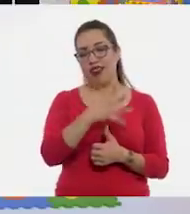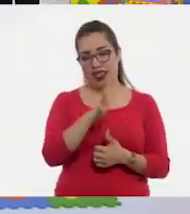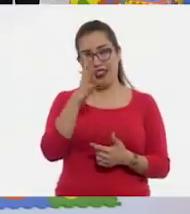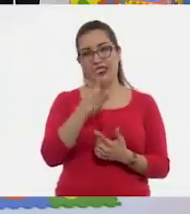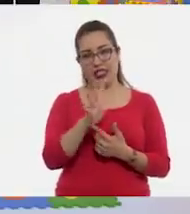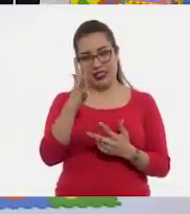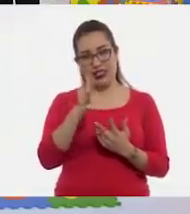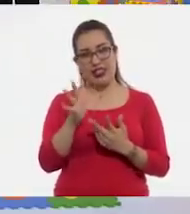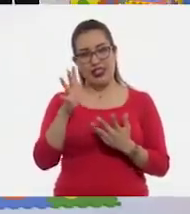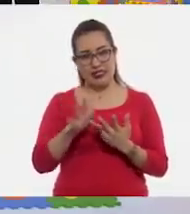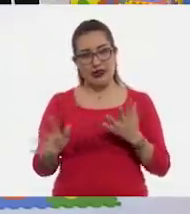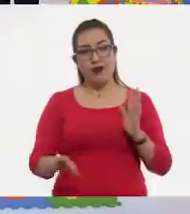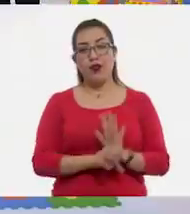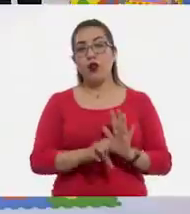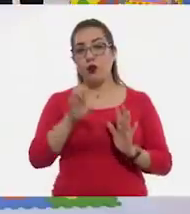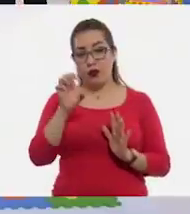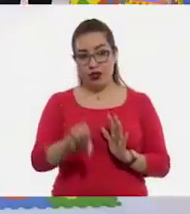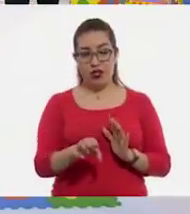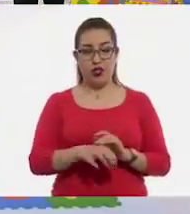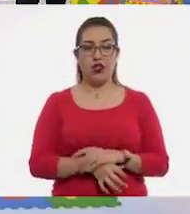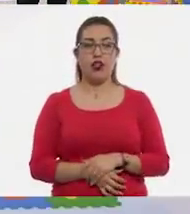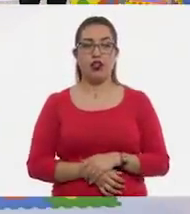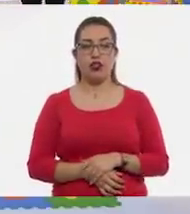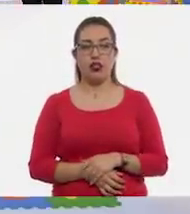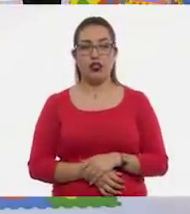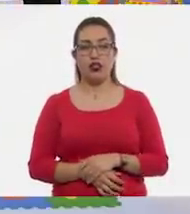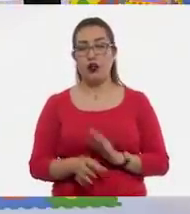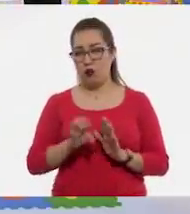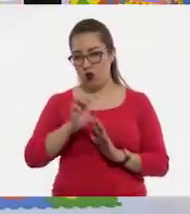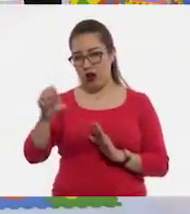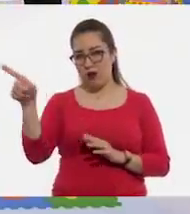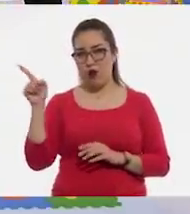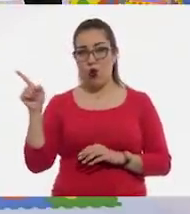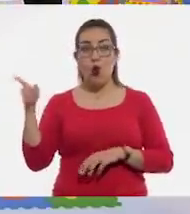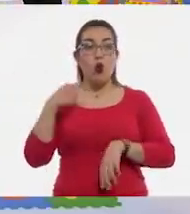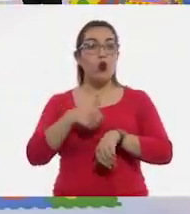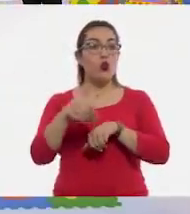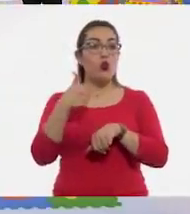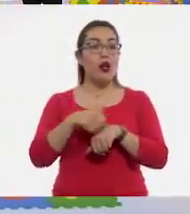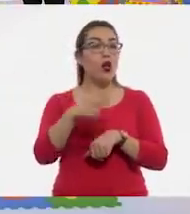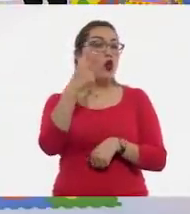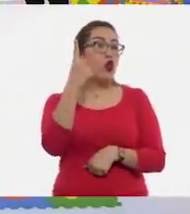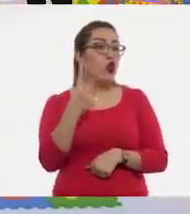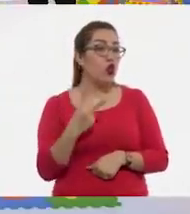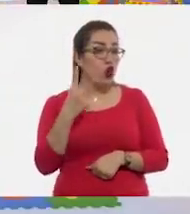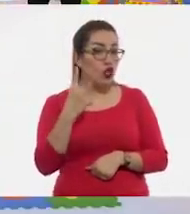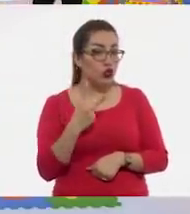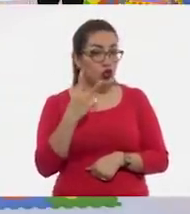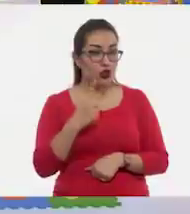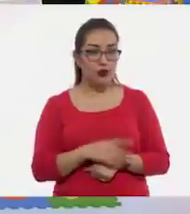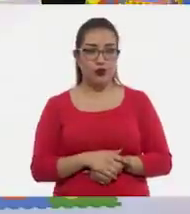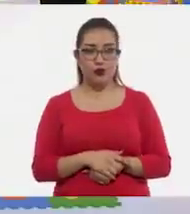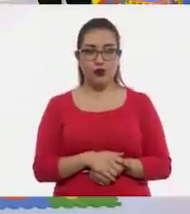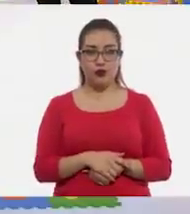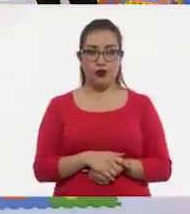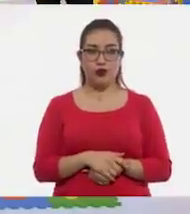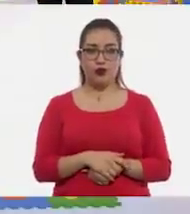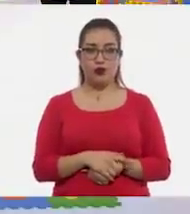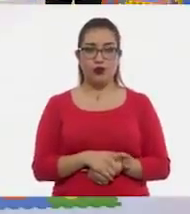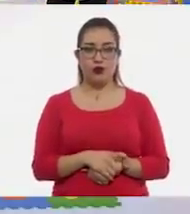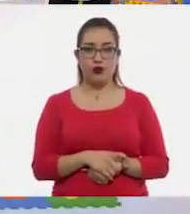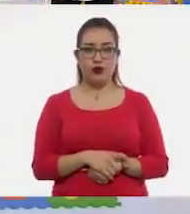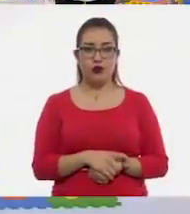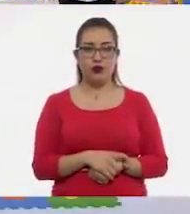Por ejemplo. Muy bien. Si te cae este número. Que es el 2. El 2. Y te llegará a caer